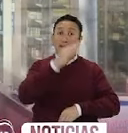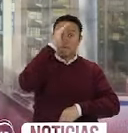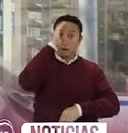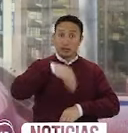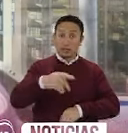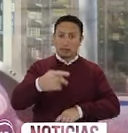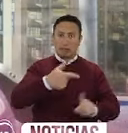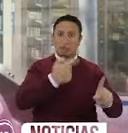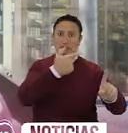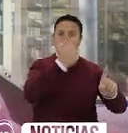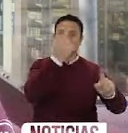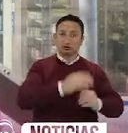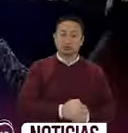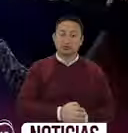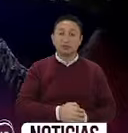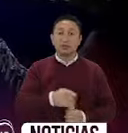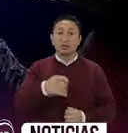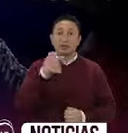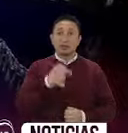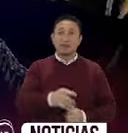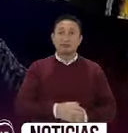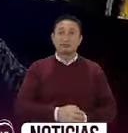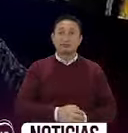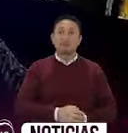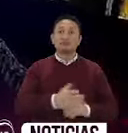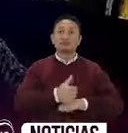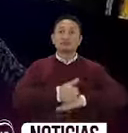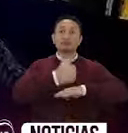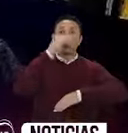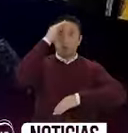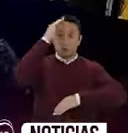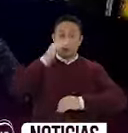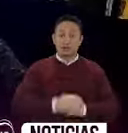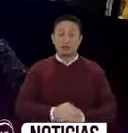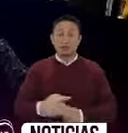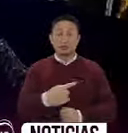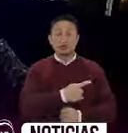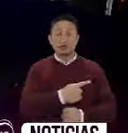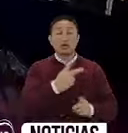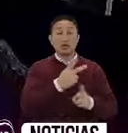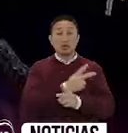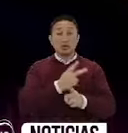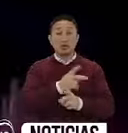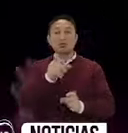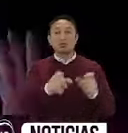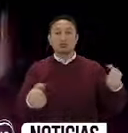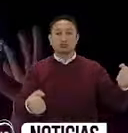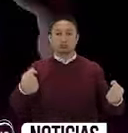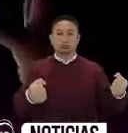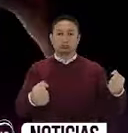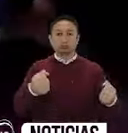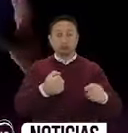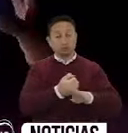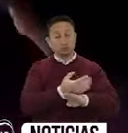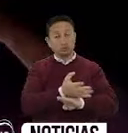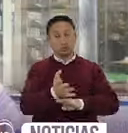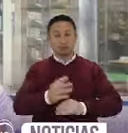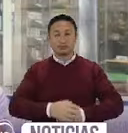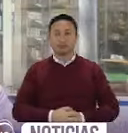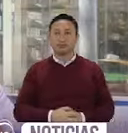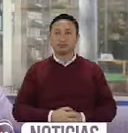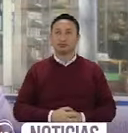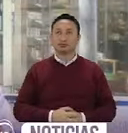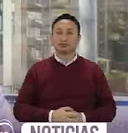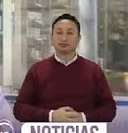servidor policial, el que cometió el asalto. Autoridades policiales brindaron recomendaciones hacia los conductores del transporte público.